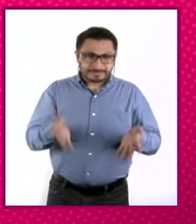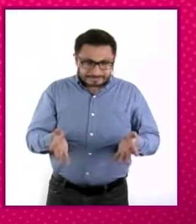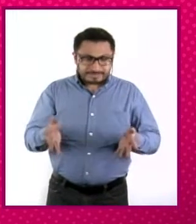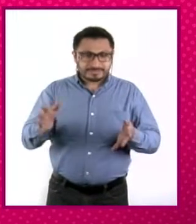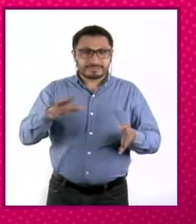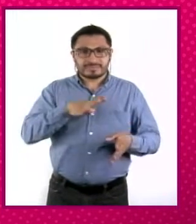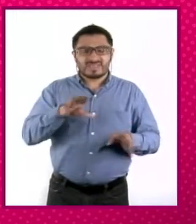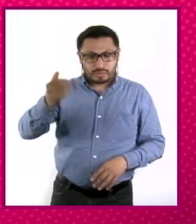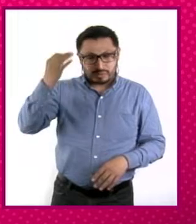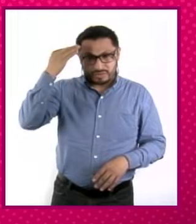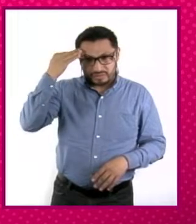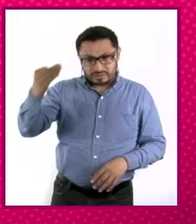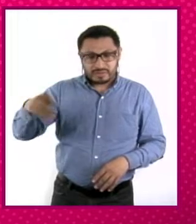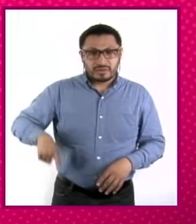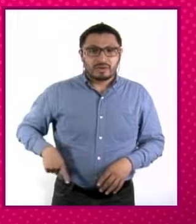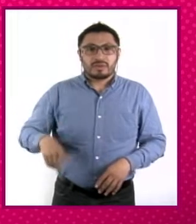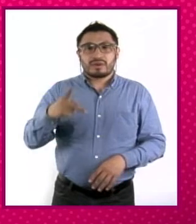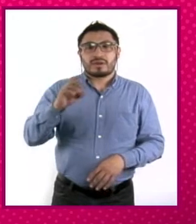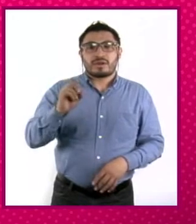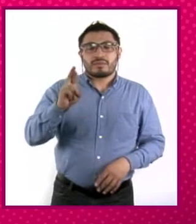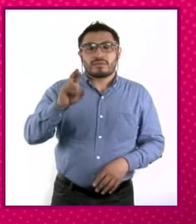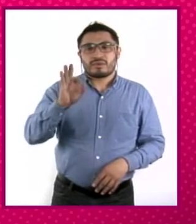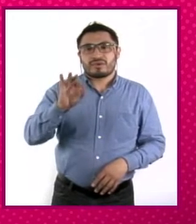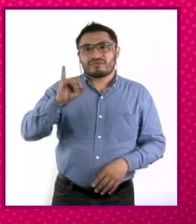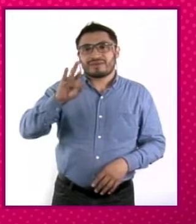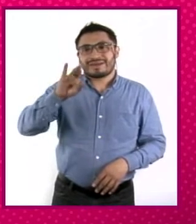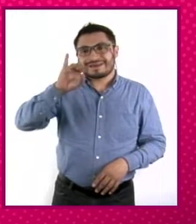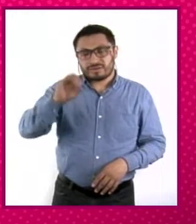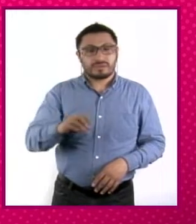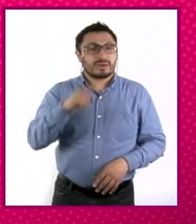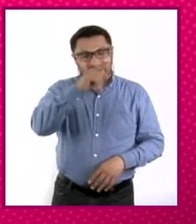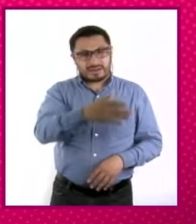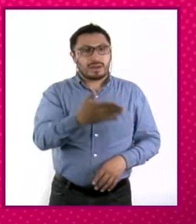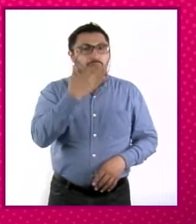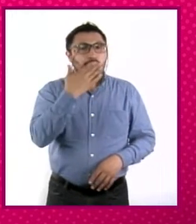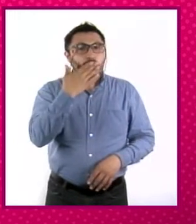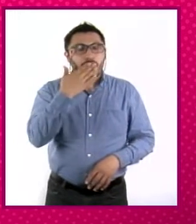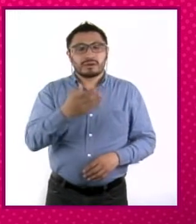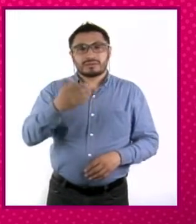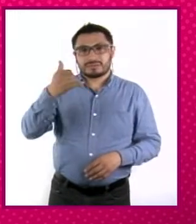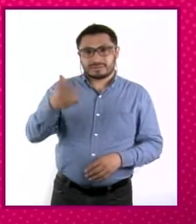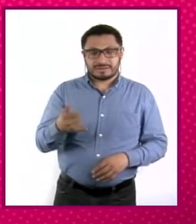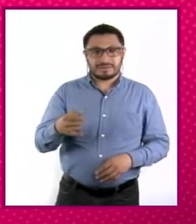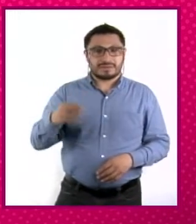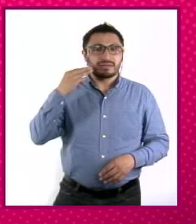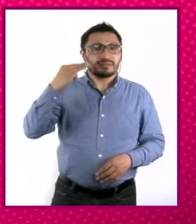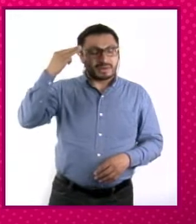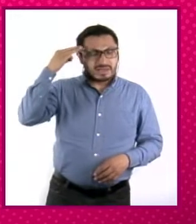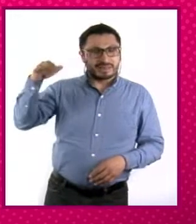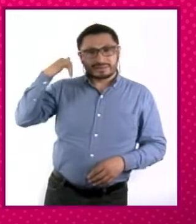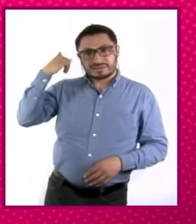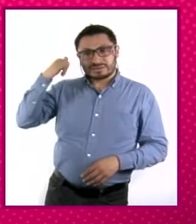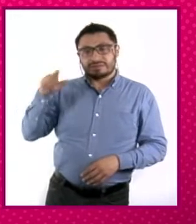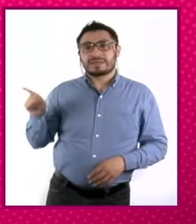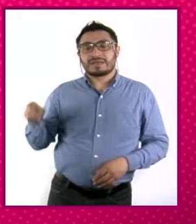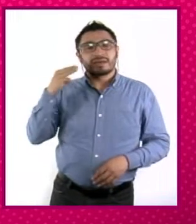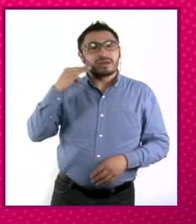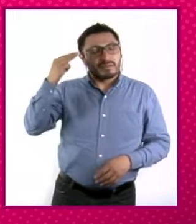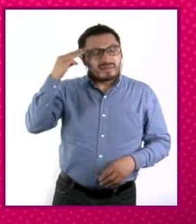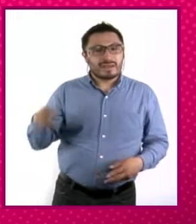benéfica. Pero no para todos. La paradoja de la libertad, de la vida independiente de México, de la